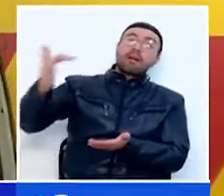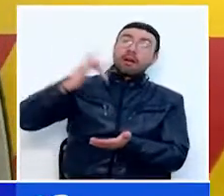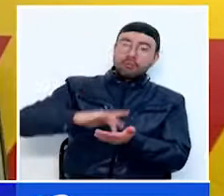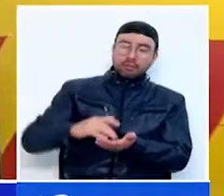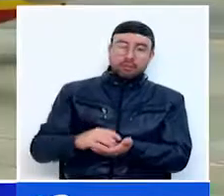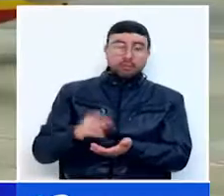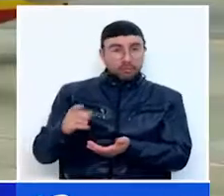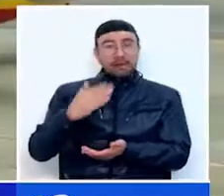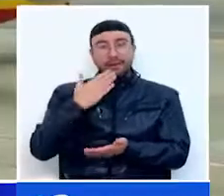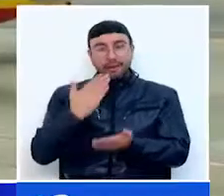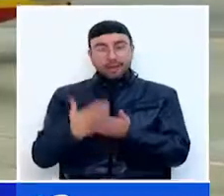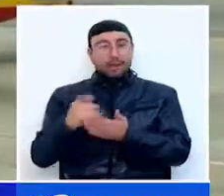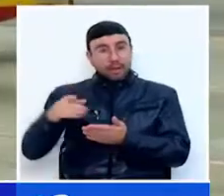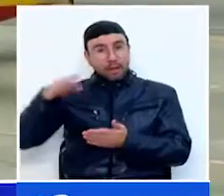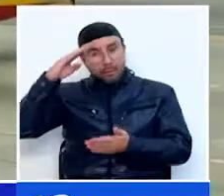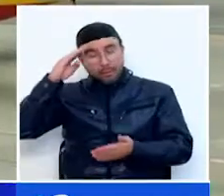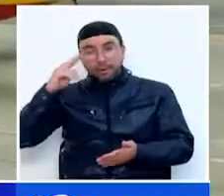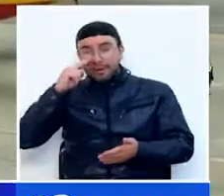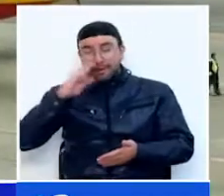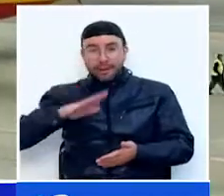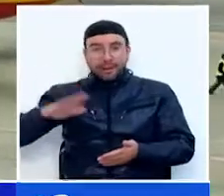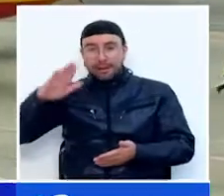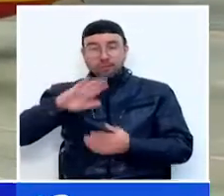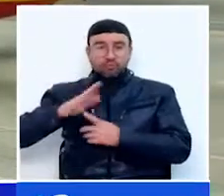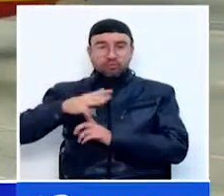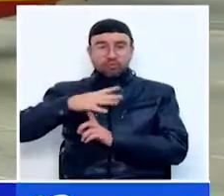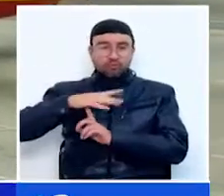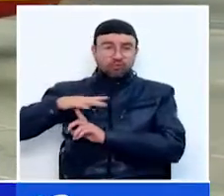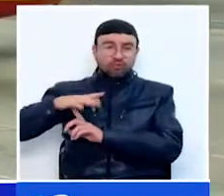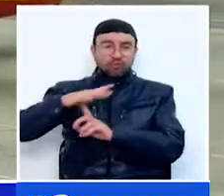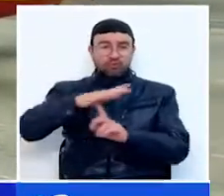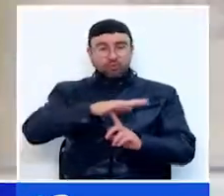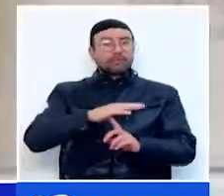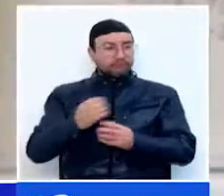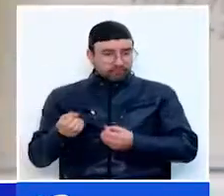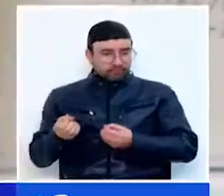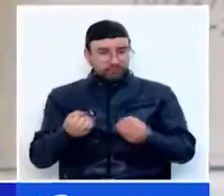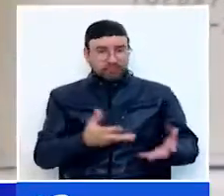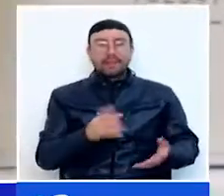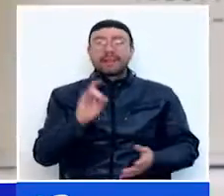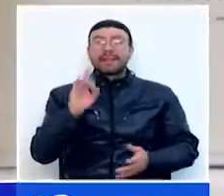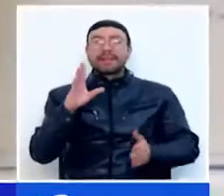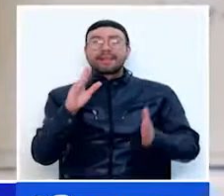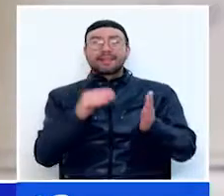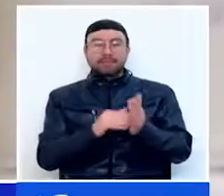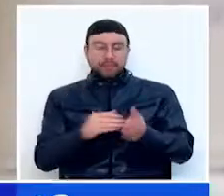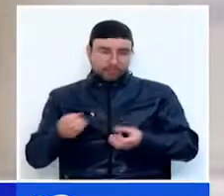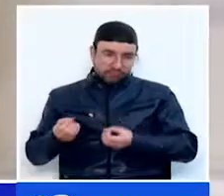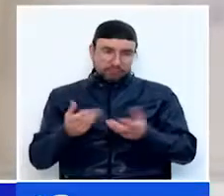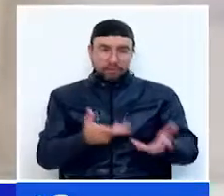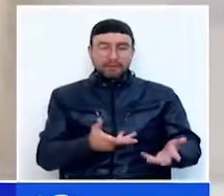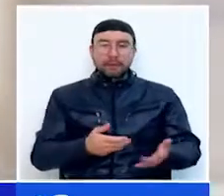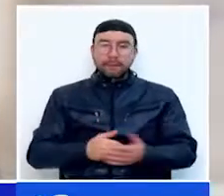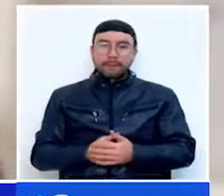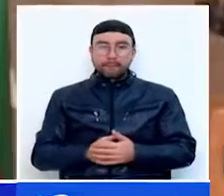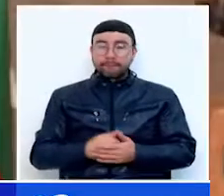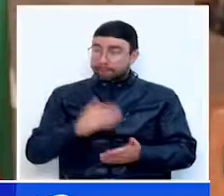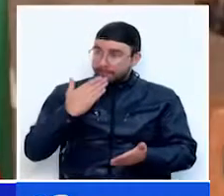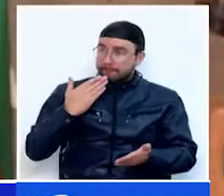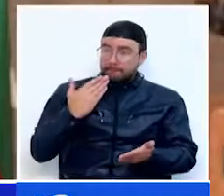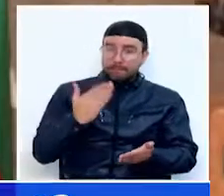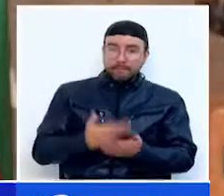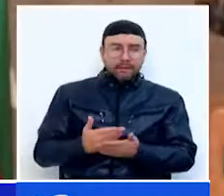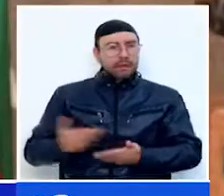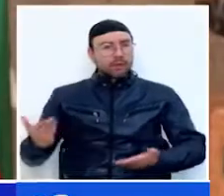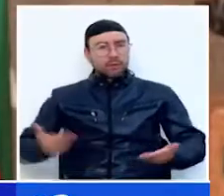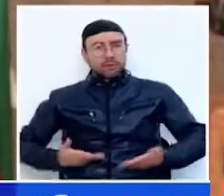de la Policía Nacional, a través de un helicóptero, llegaron más de 15.000 dosis. Gracias a los servicios o